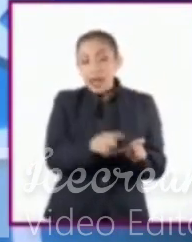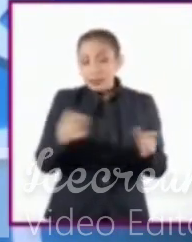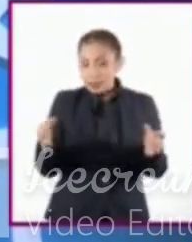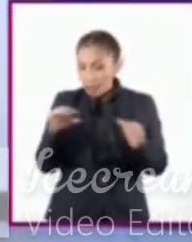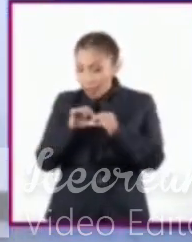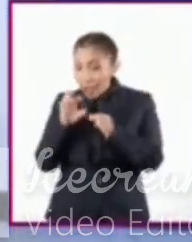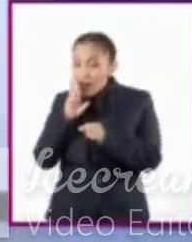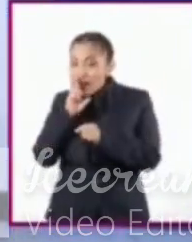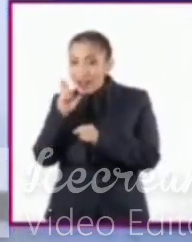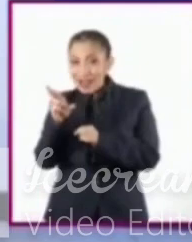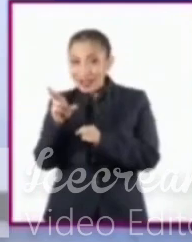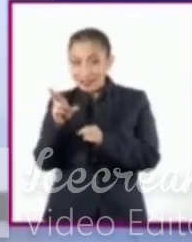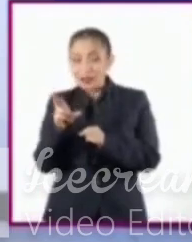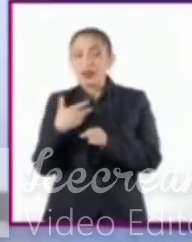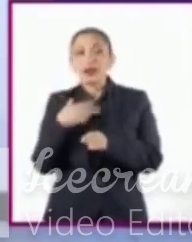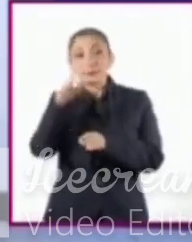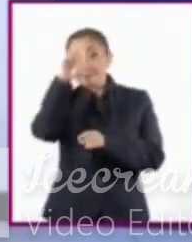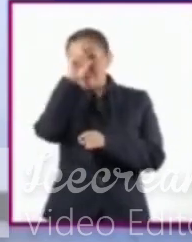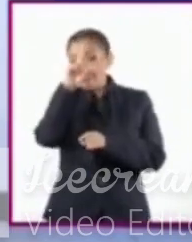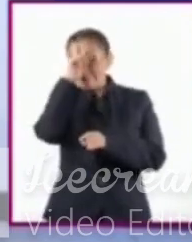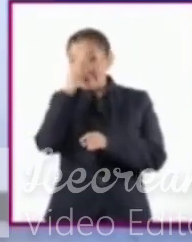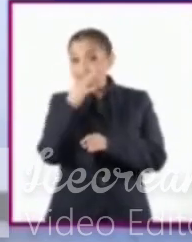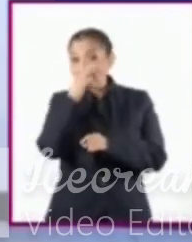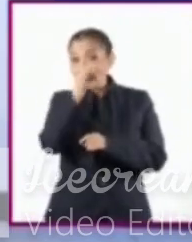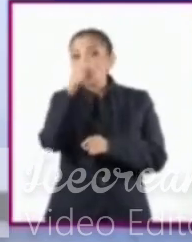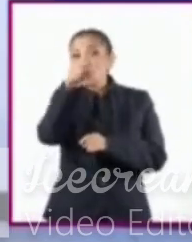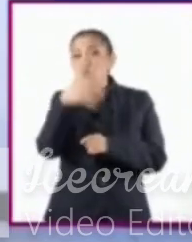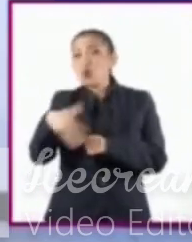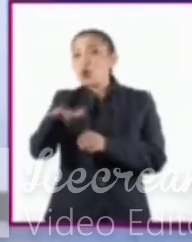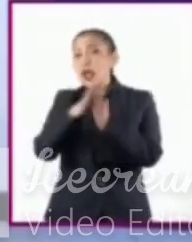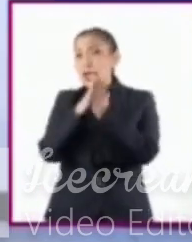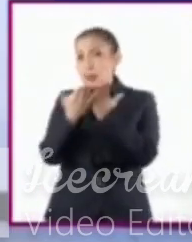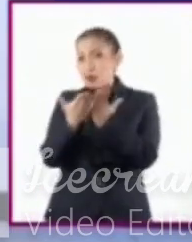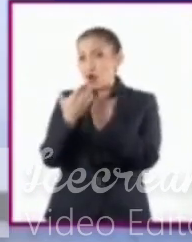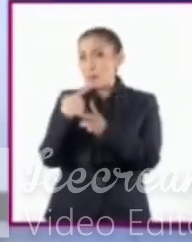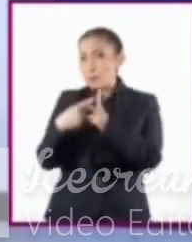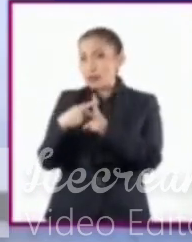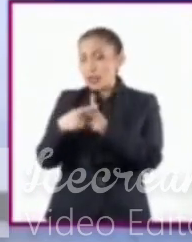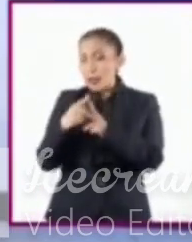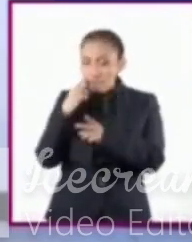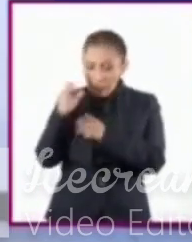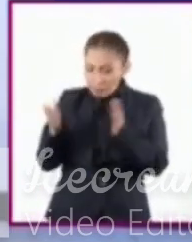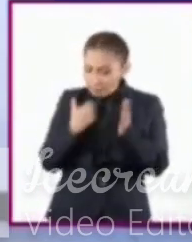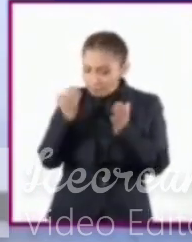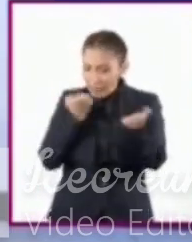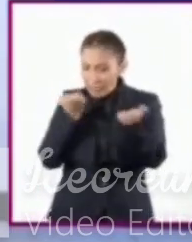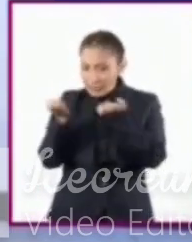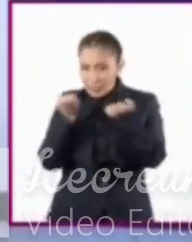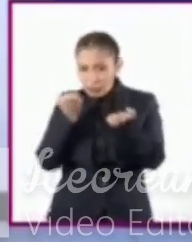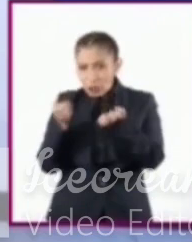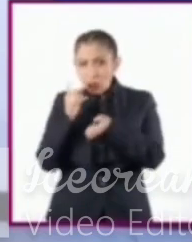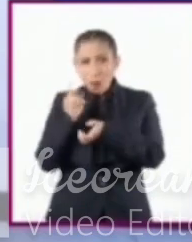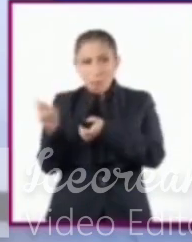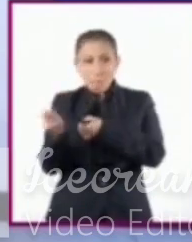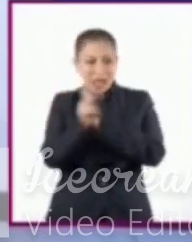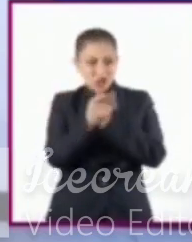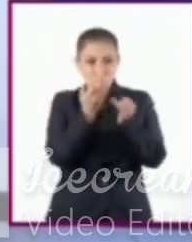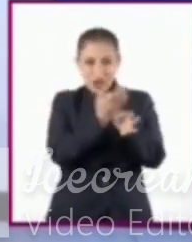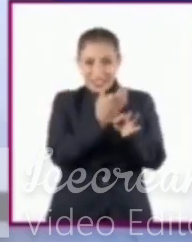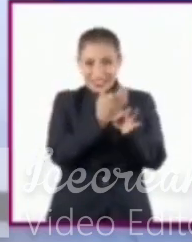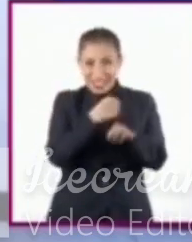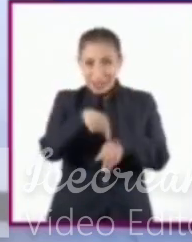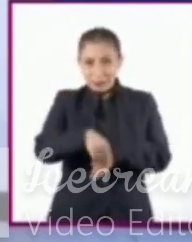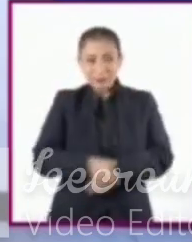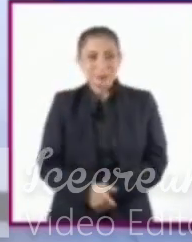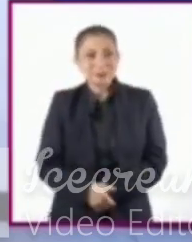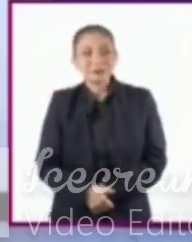igualdad. Les recomendamos que busquen en su libro de texto problemas y ejercicios similares a los